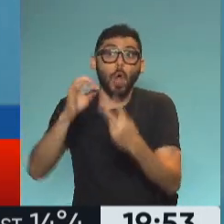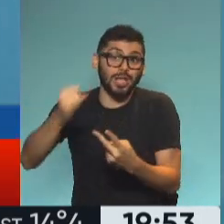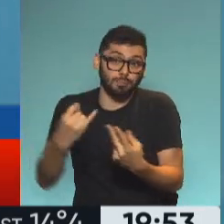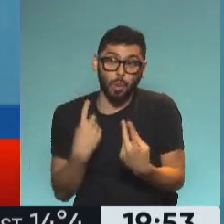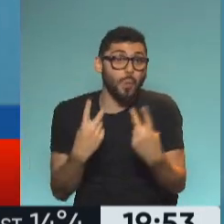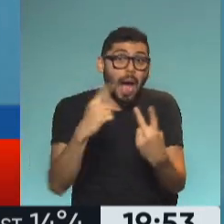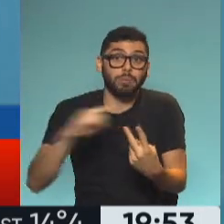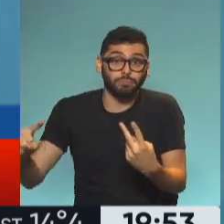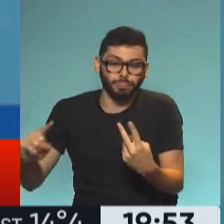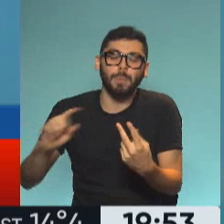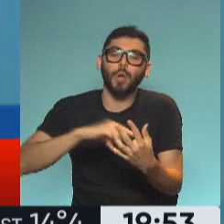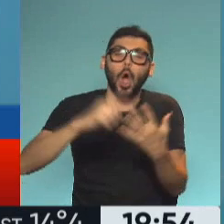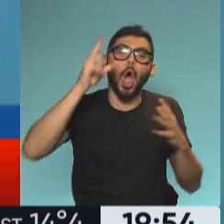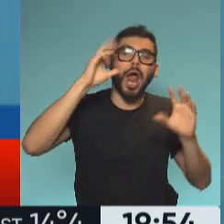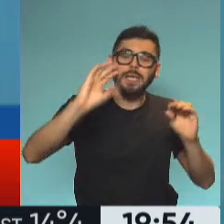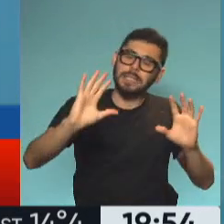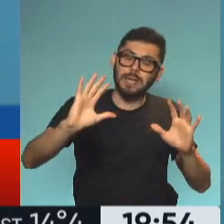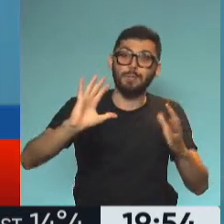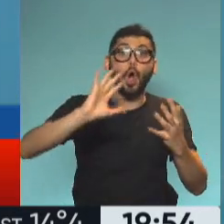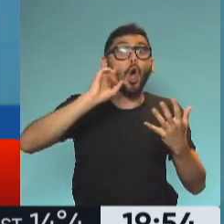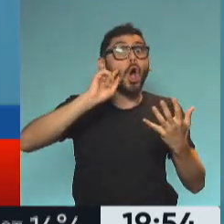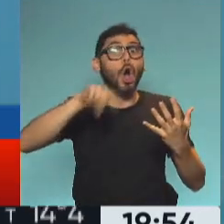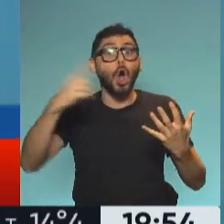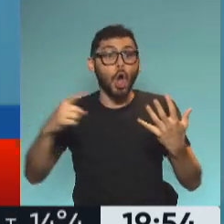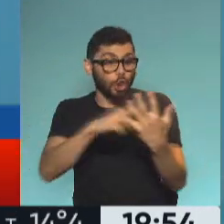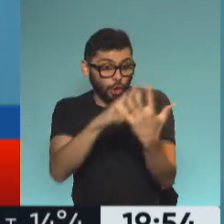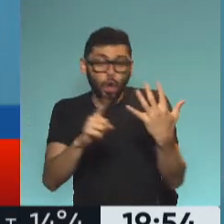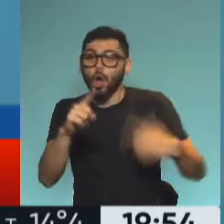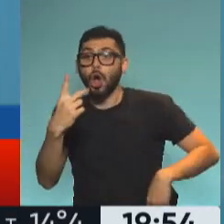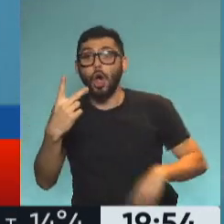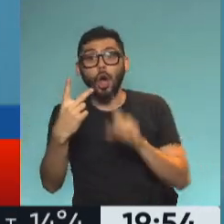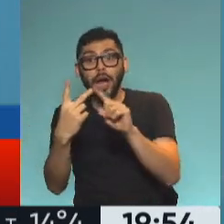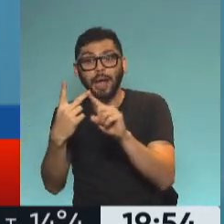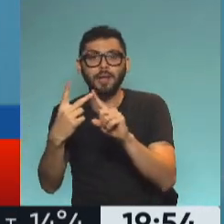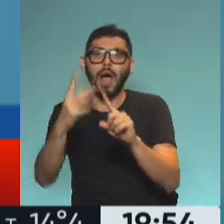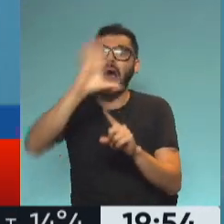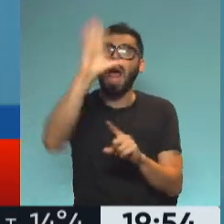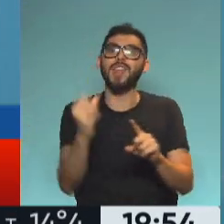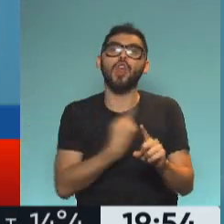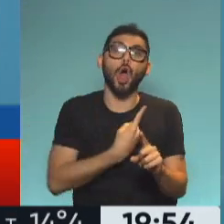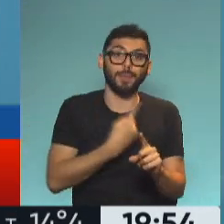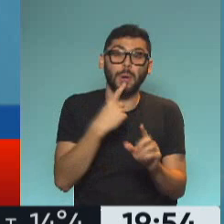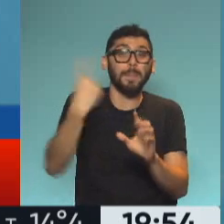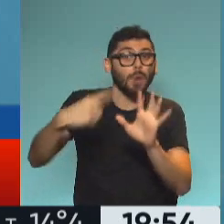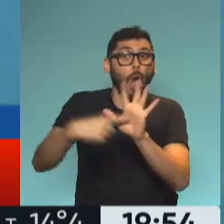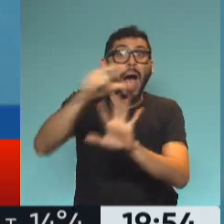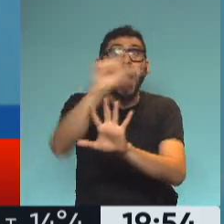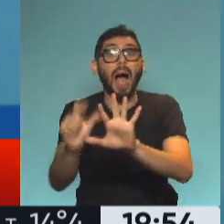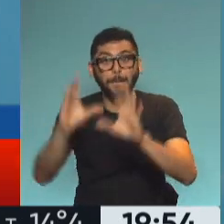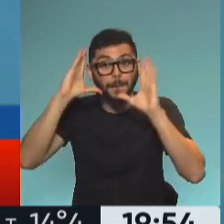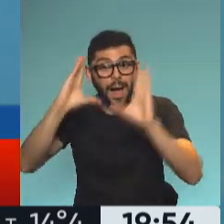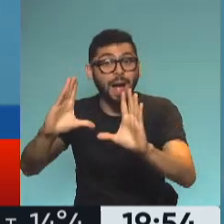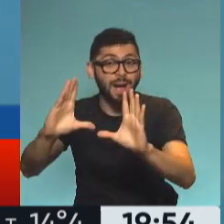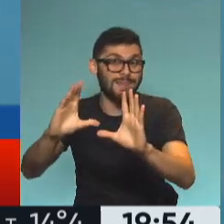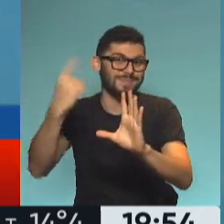público. Ese es uno. Y lo otro son las zonas del país. El año pasado, y está pasando lo mismo este año, arrancó en el AMBA, en el conurbano bonaerense de la Ciudad de Buenos